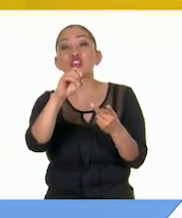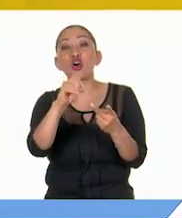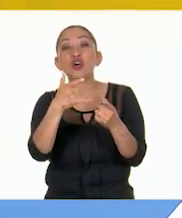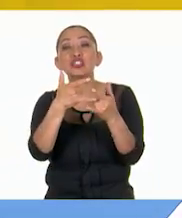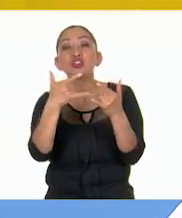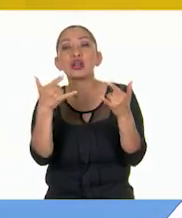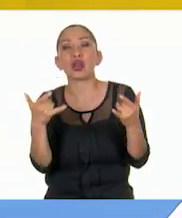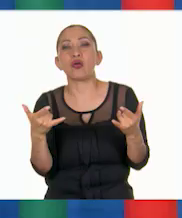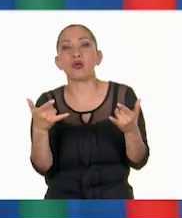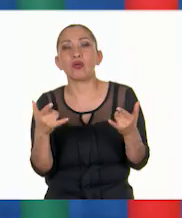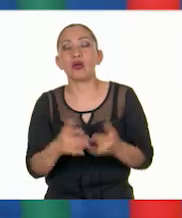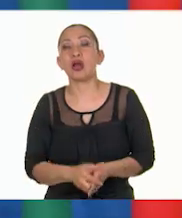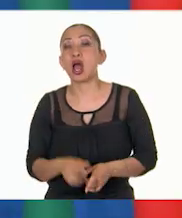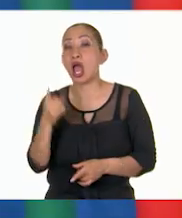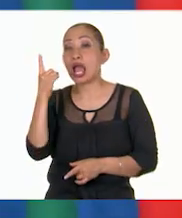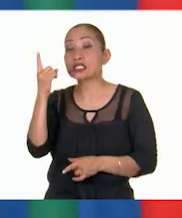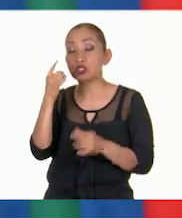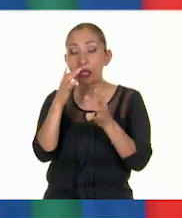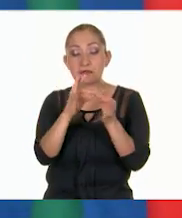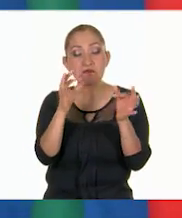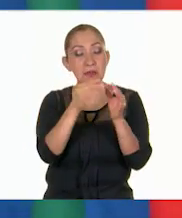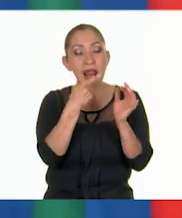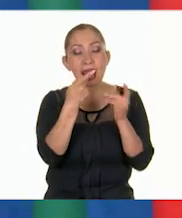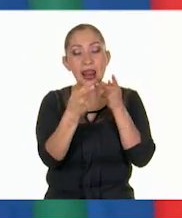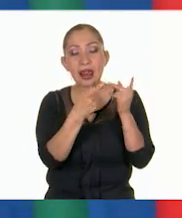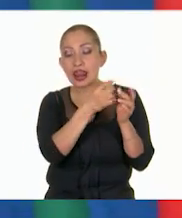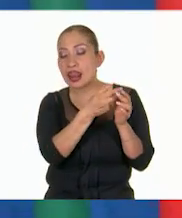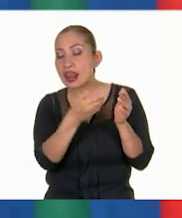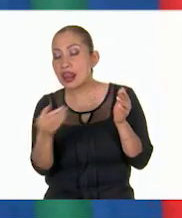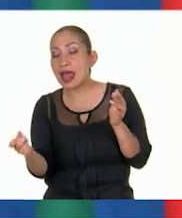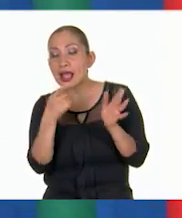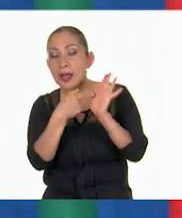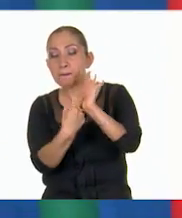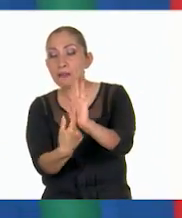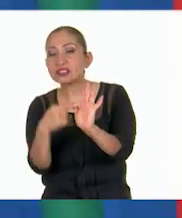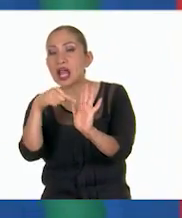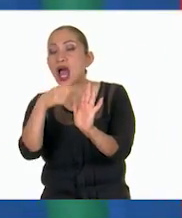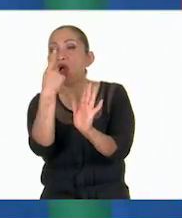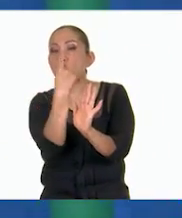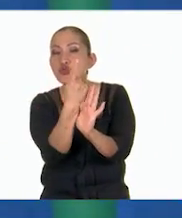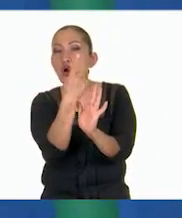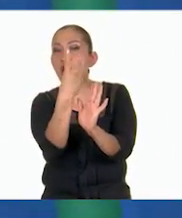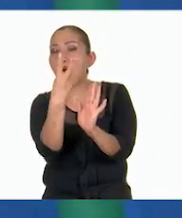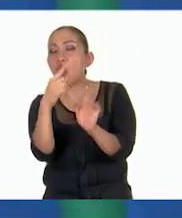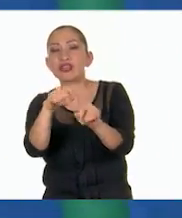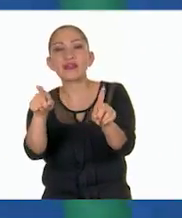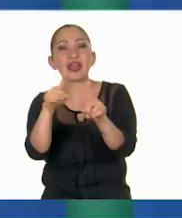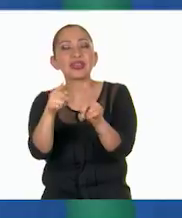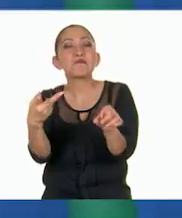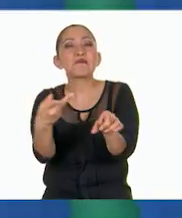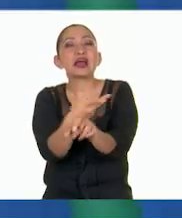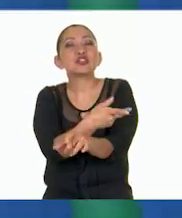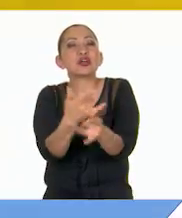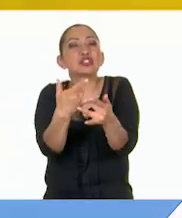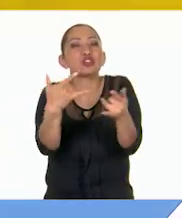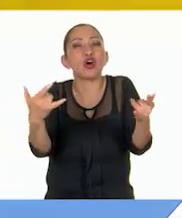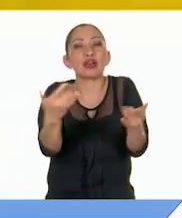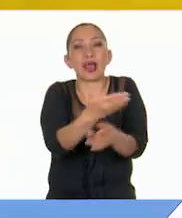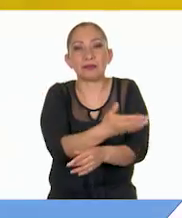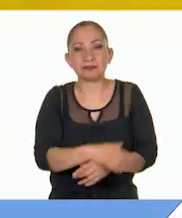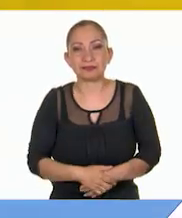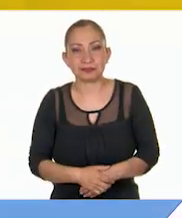histórico? Una narración que da a conocer uno o varios hechos históricos. Así es,